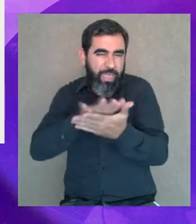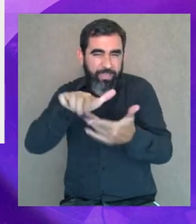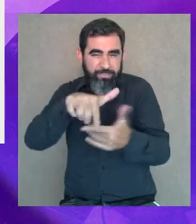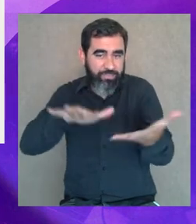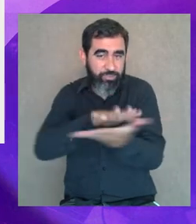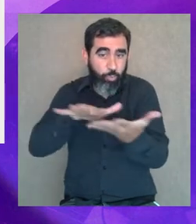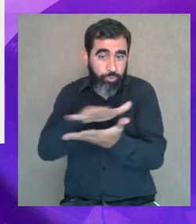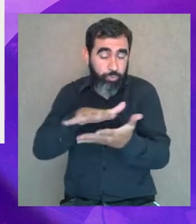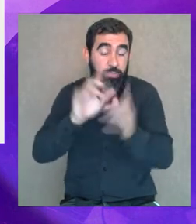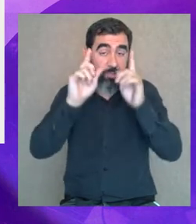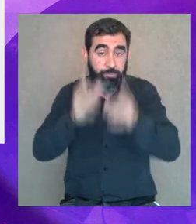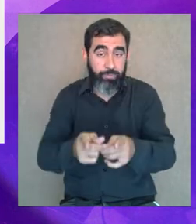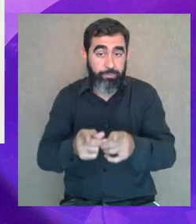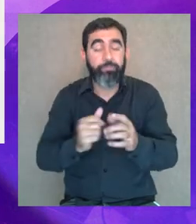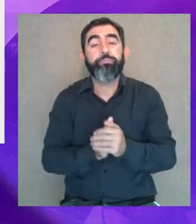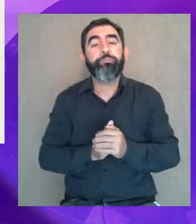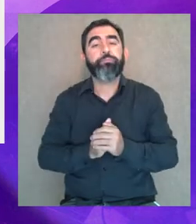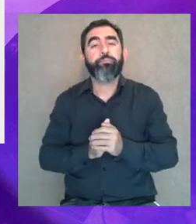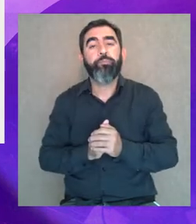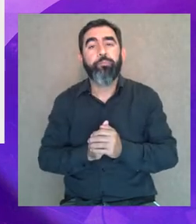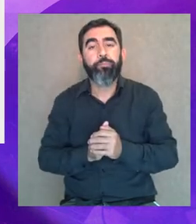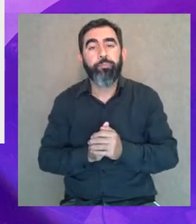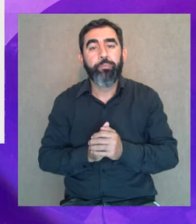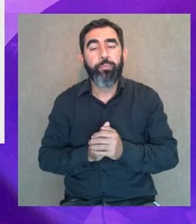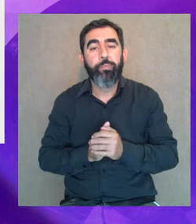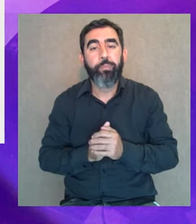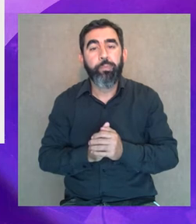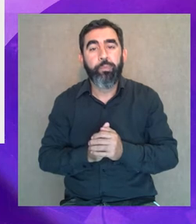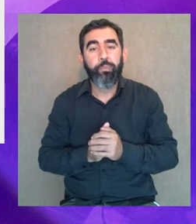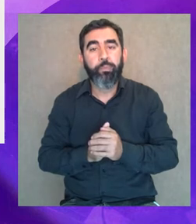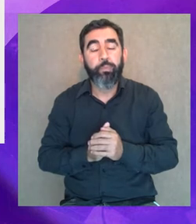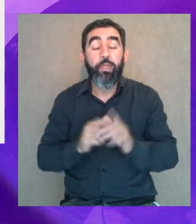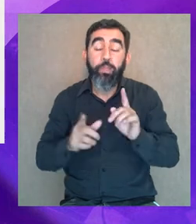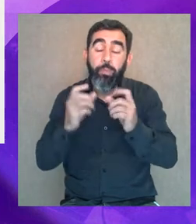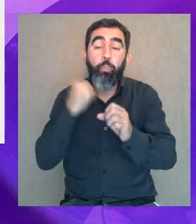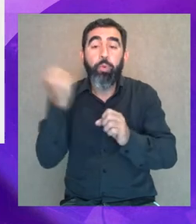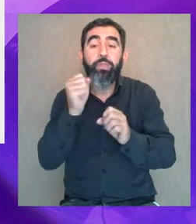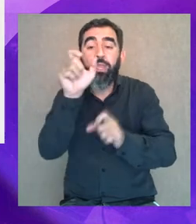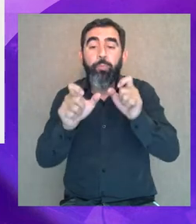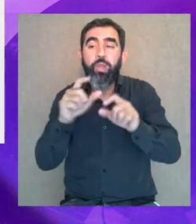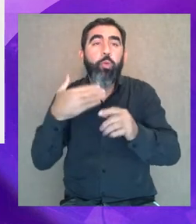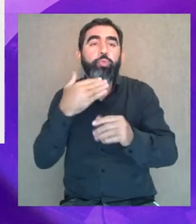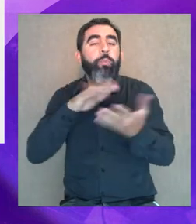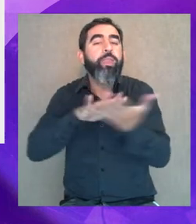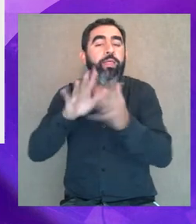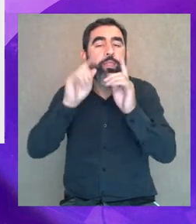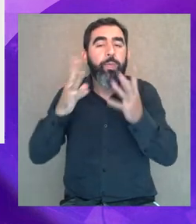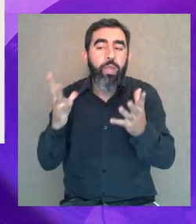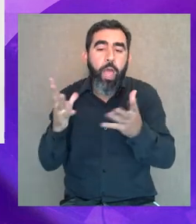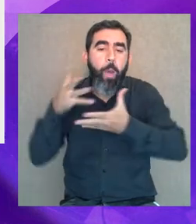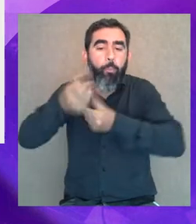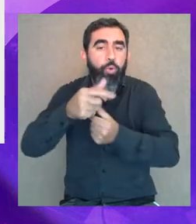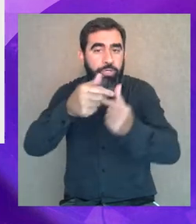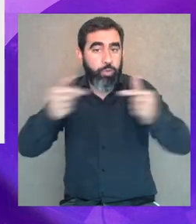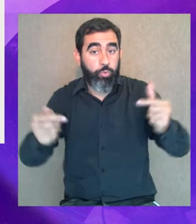esperamos que la gente acceda a los campos disciplinares específicos se sumen a estas reflexiones que se